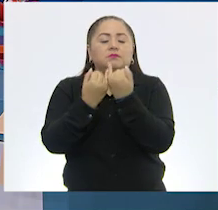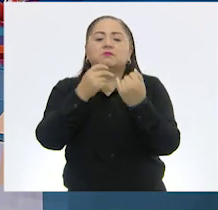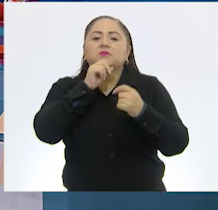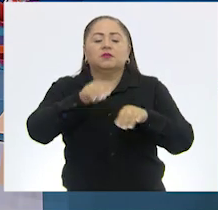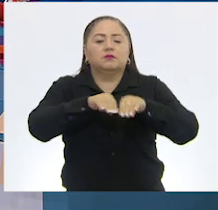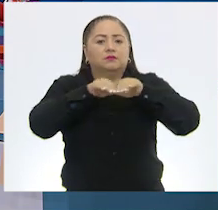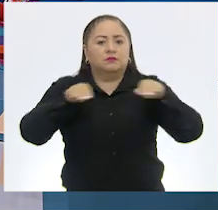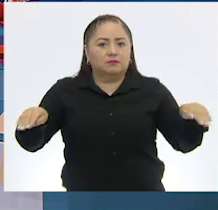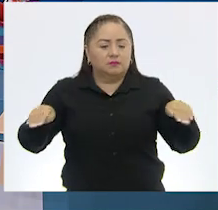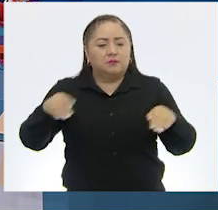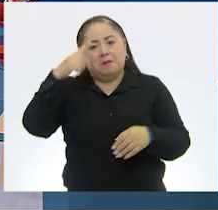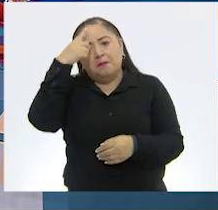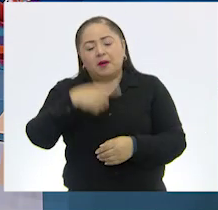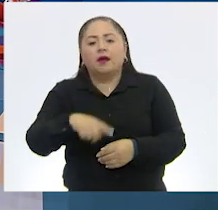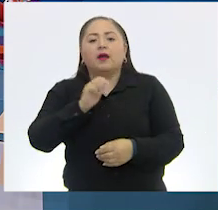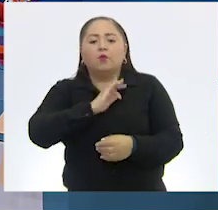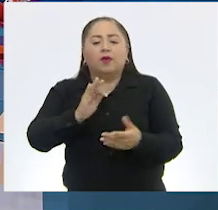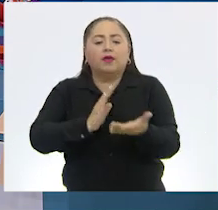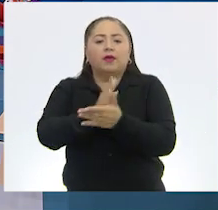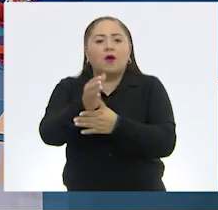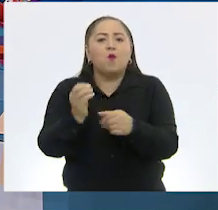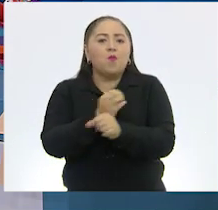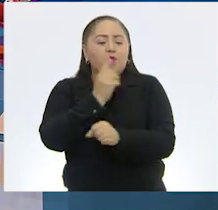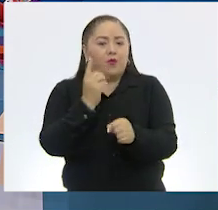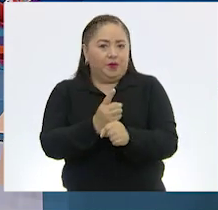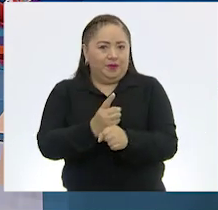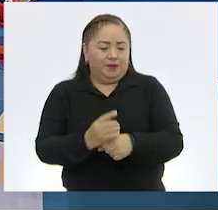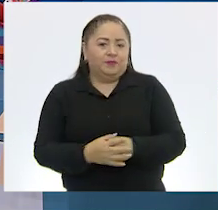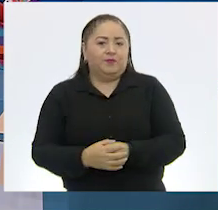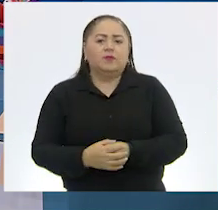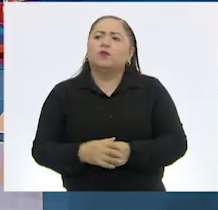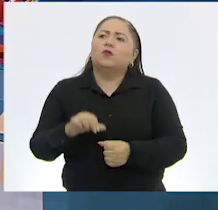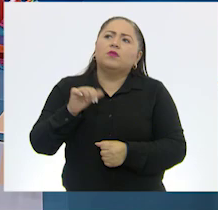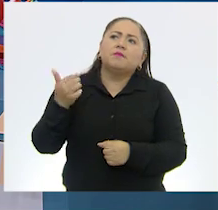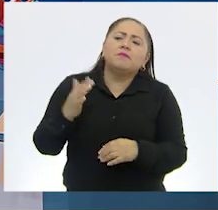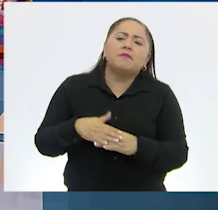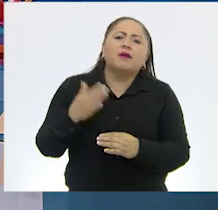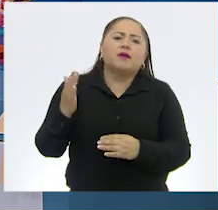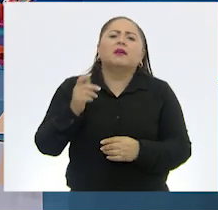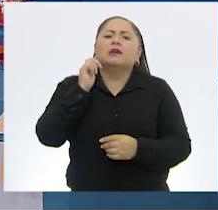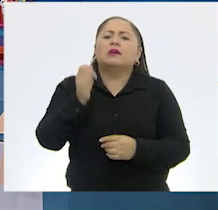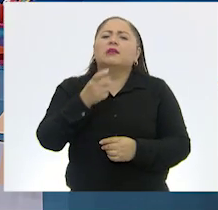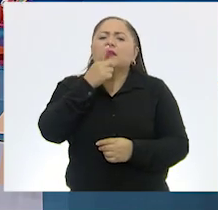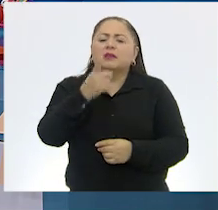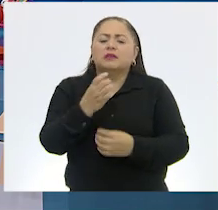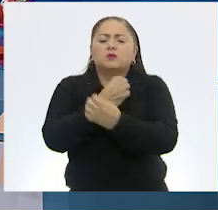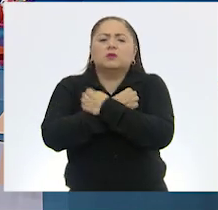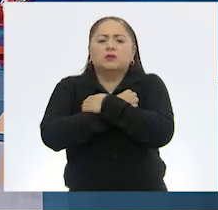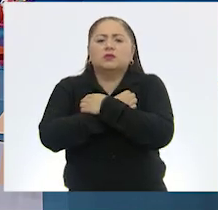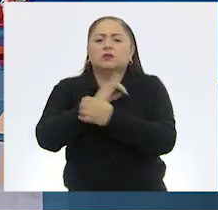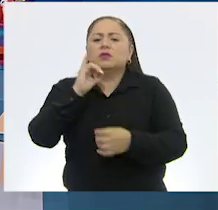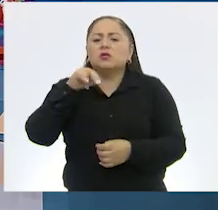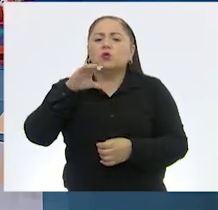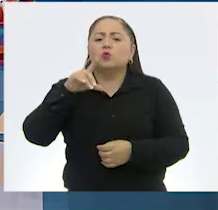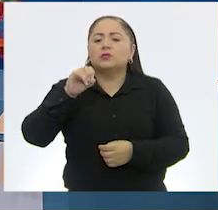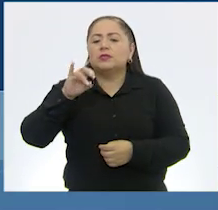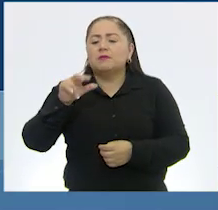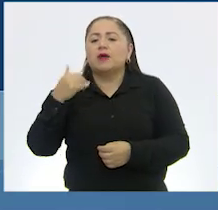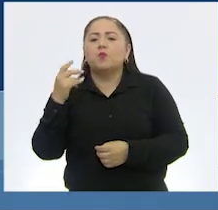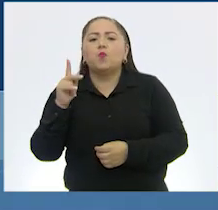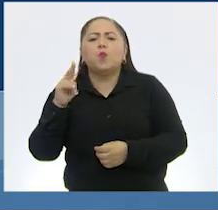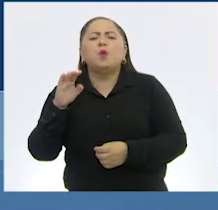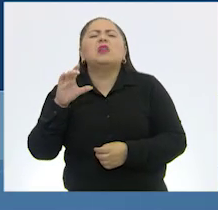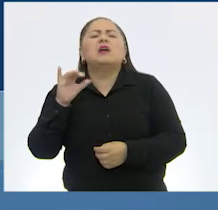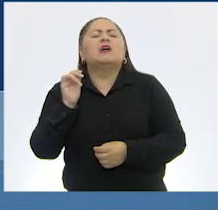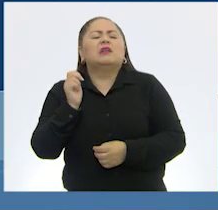las mismas herramientas para acceder a oportunidades. ¿Qué más? ¿Qué significa que la educación sea inclusiva y pública?